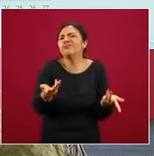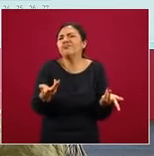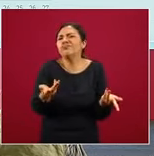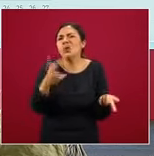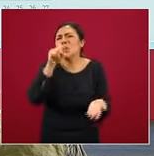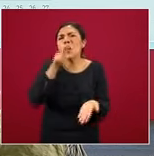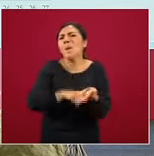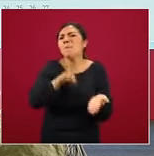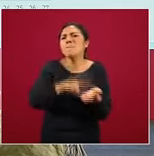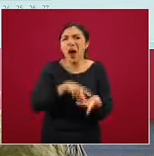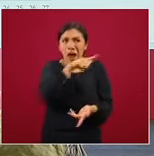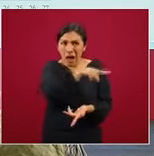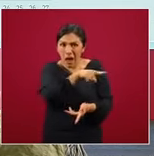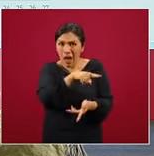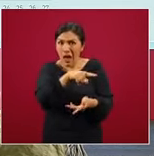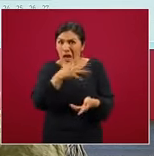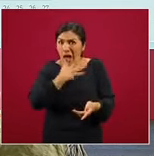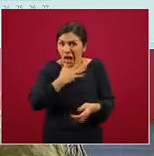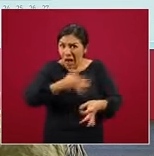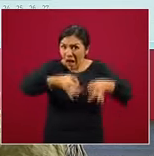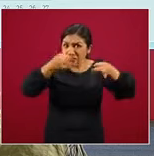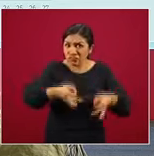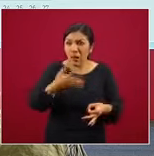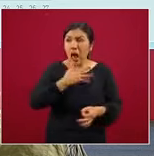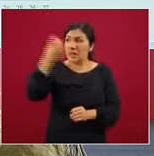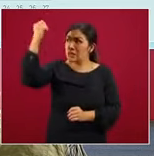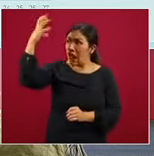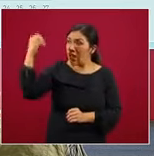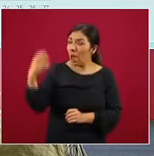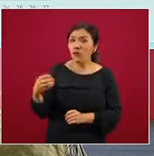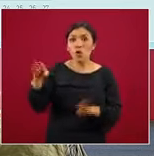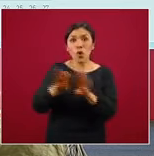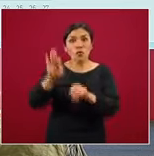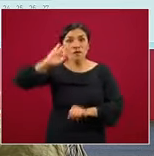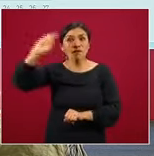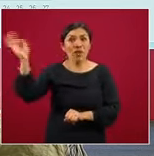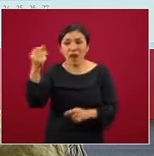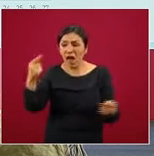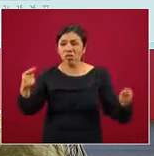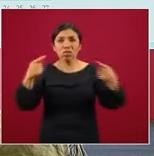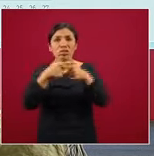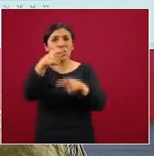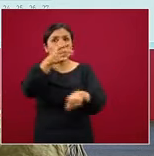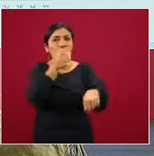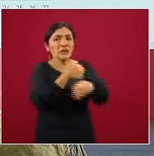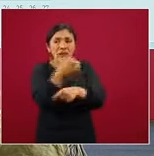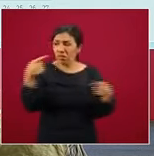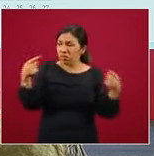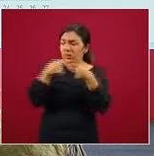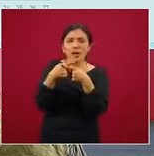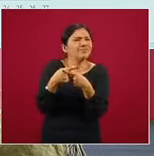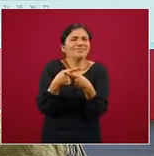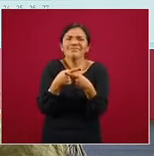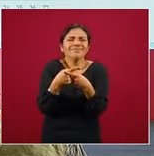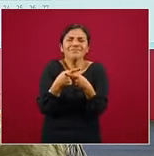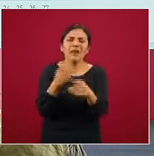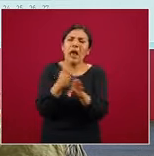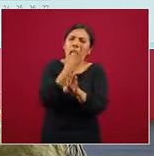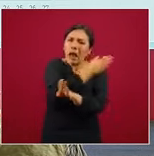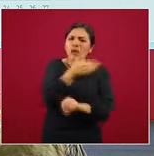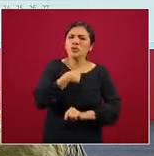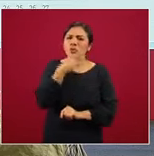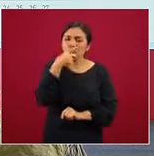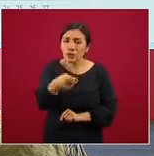totalmente infundadas de que hay un semáforo federal que conflictúa con el semáforo estatal. No, hemos dicho desde el